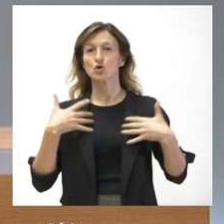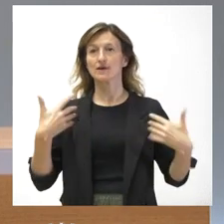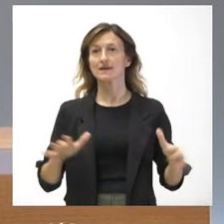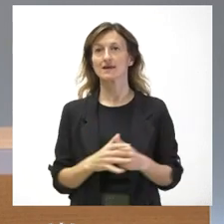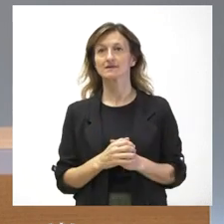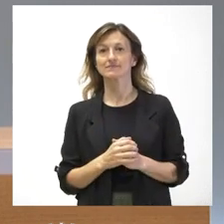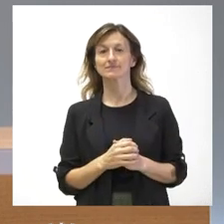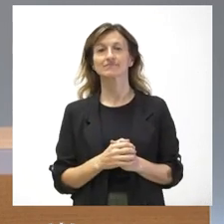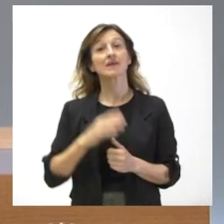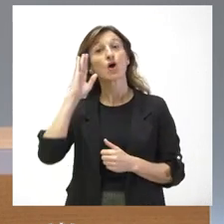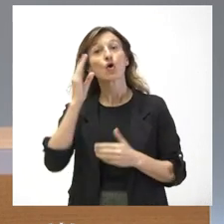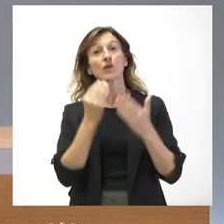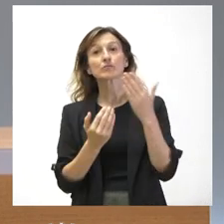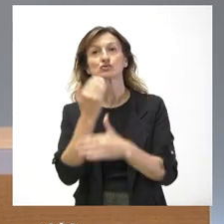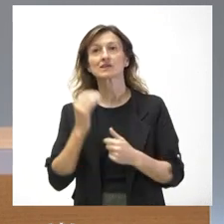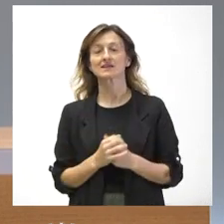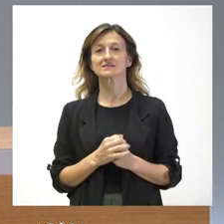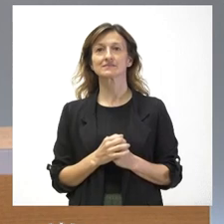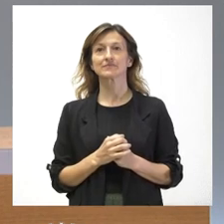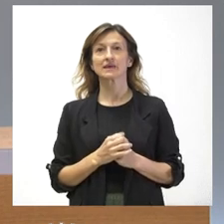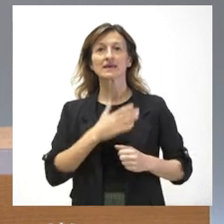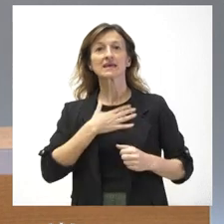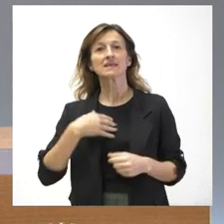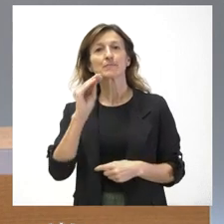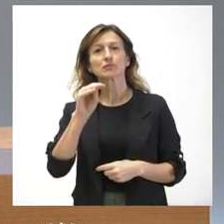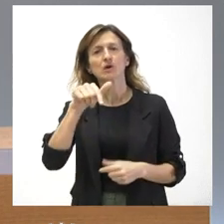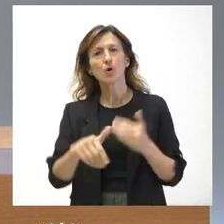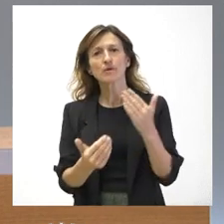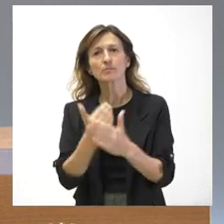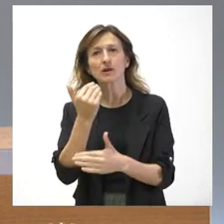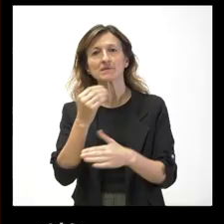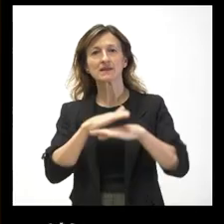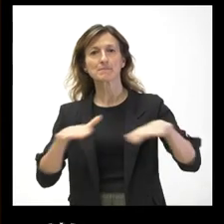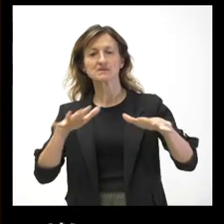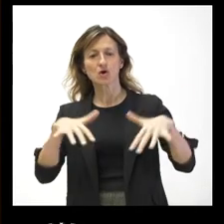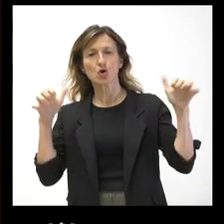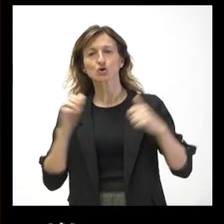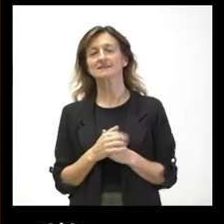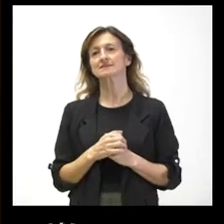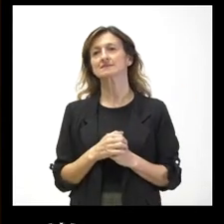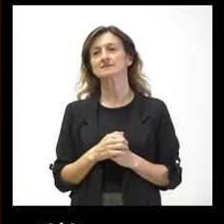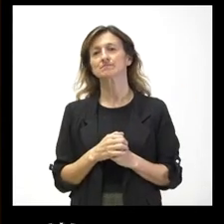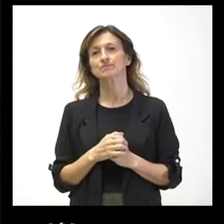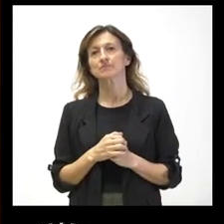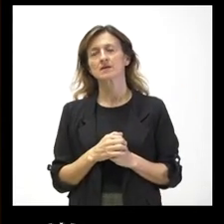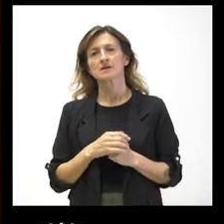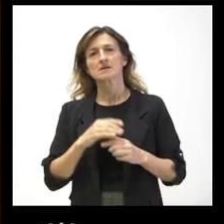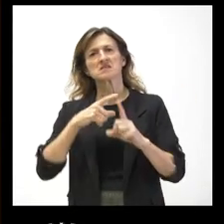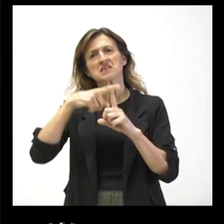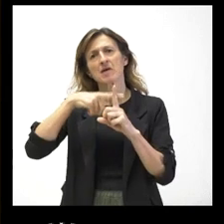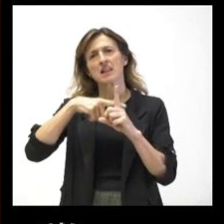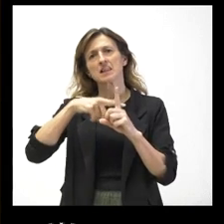algunas Hola buenos días le quería preguntar por lo que ha ocurrido esta mañana en la mesa de las Cortes no sé cuál es el grado de sorpresa dentro de la